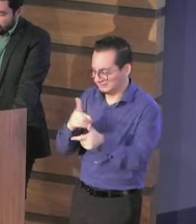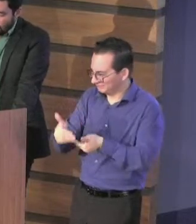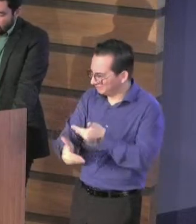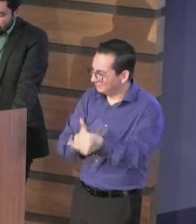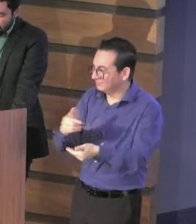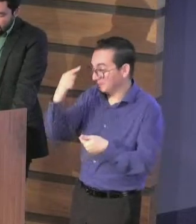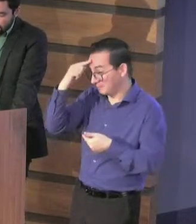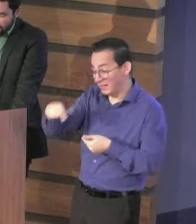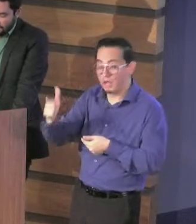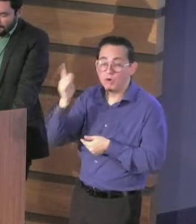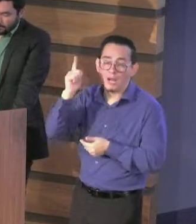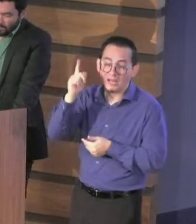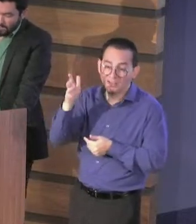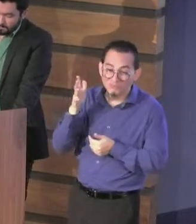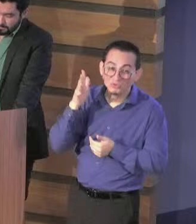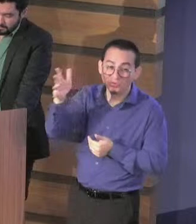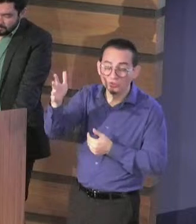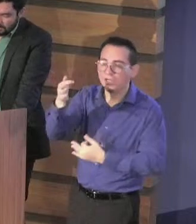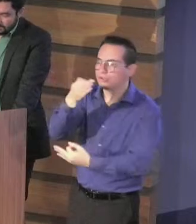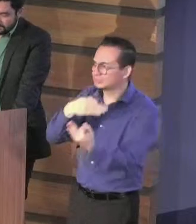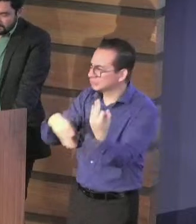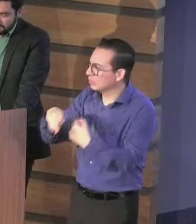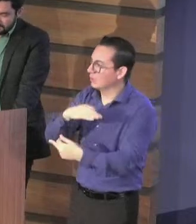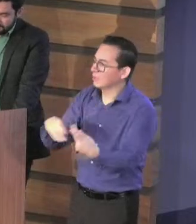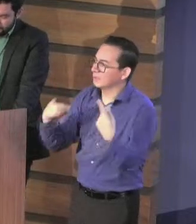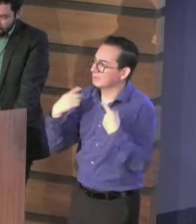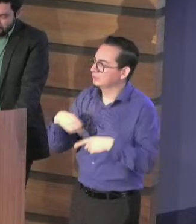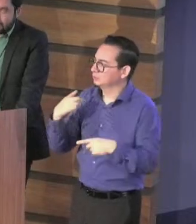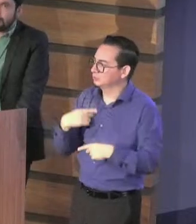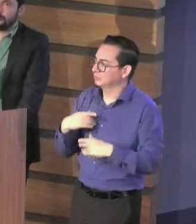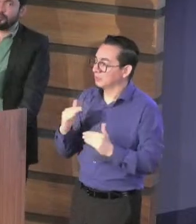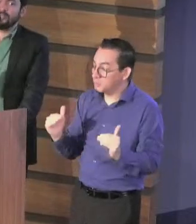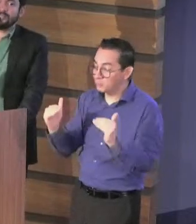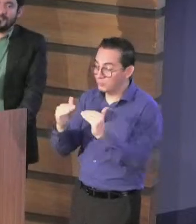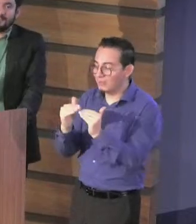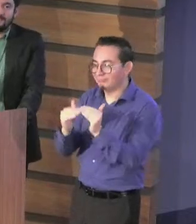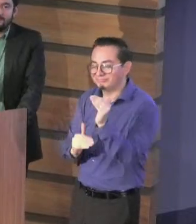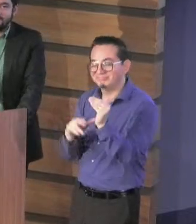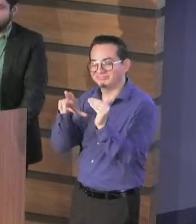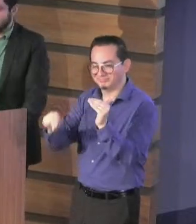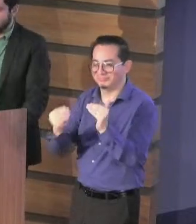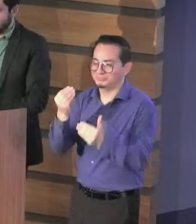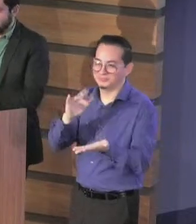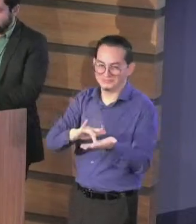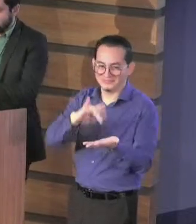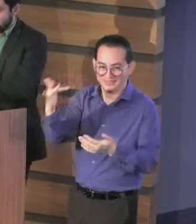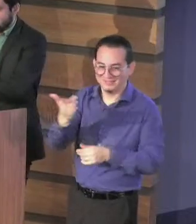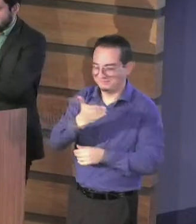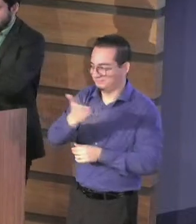donde todos los derechos sean para todas las personas sin distinción. Muchas gracias.